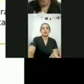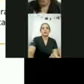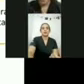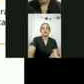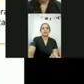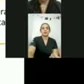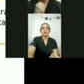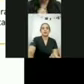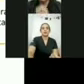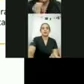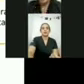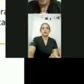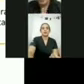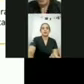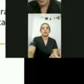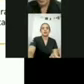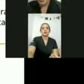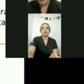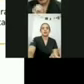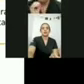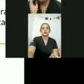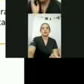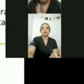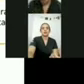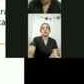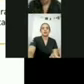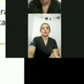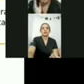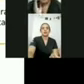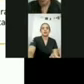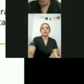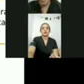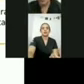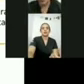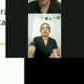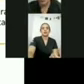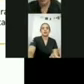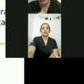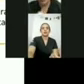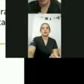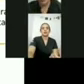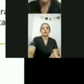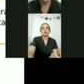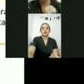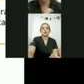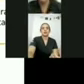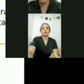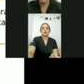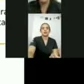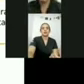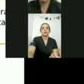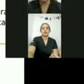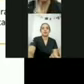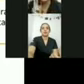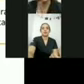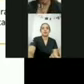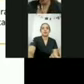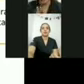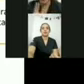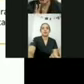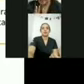cambiar. Las letras hebreas son 22, las cuales cumplen una función de consonantes y